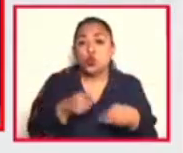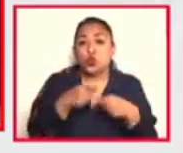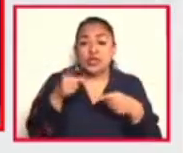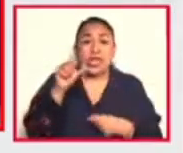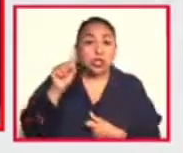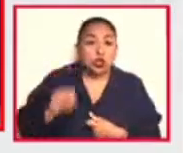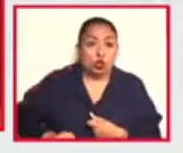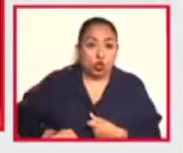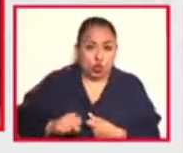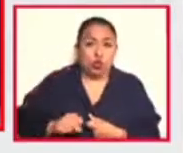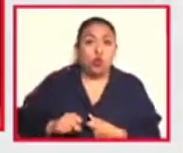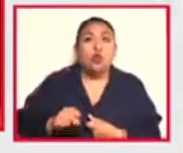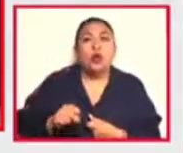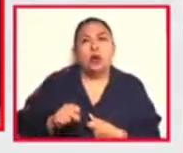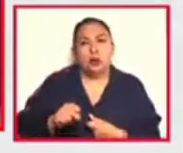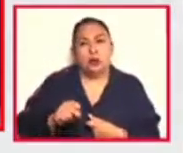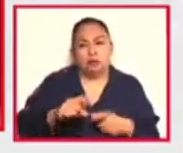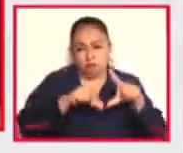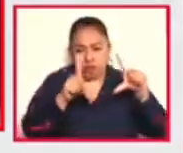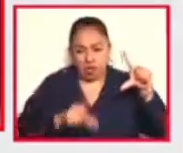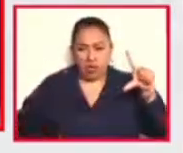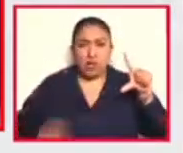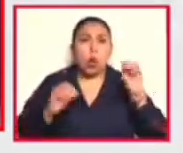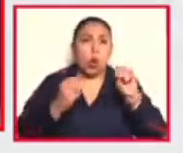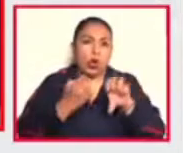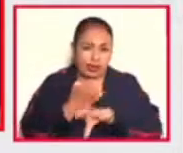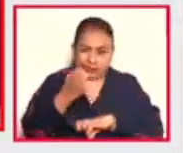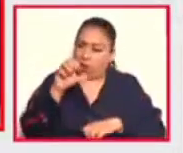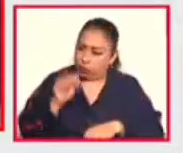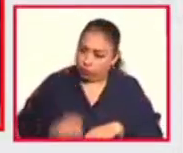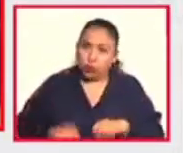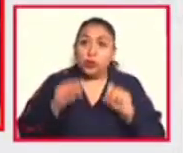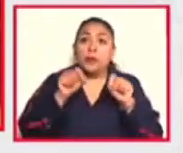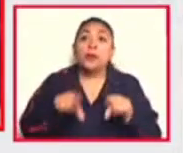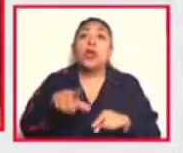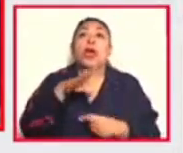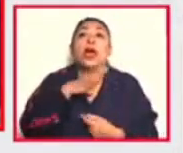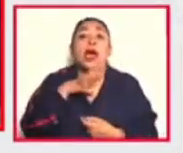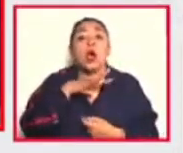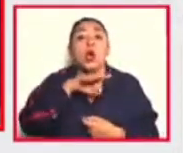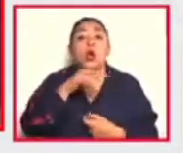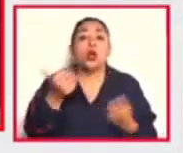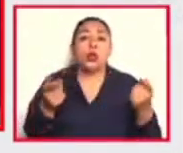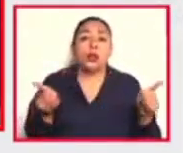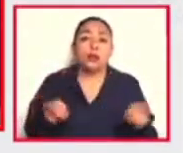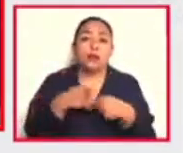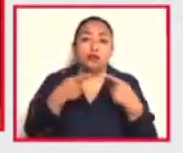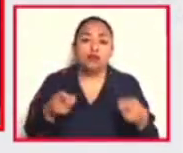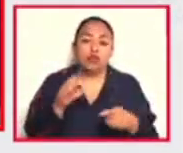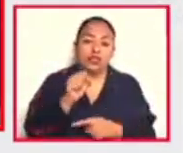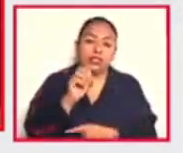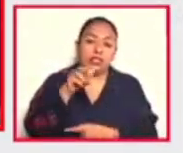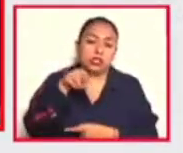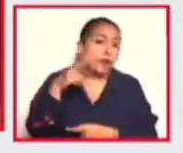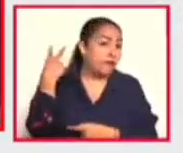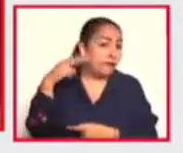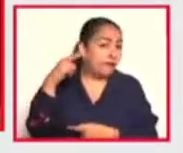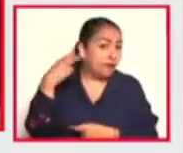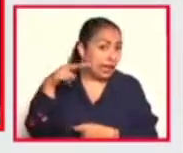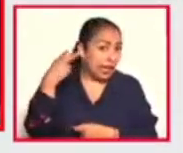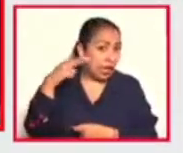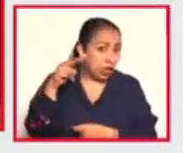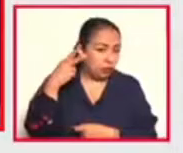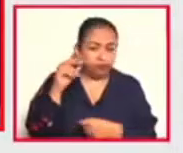tanto del país como del estado. Tendremos también música con sones veracruzanos. En